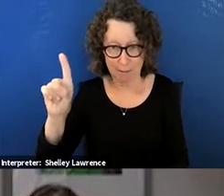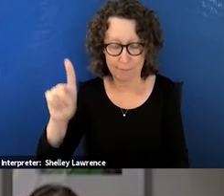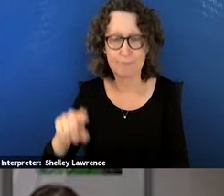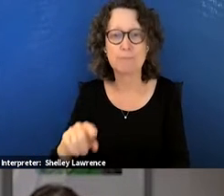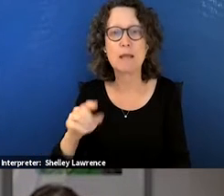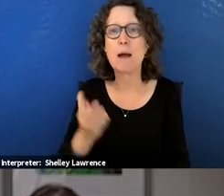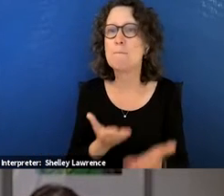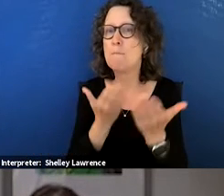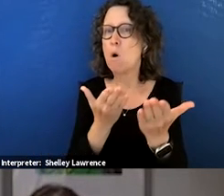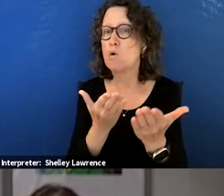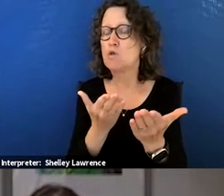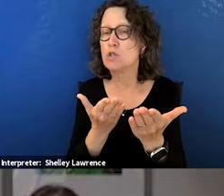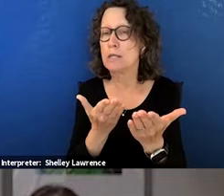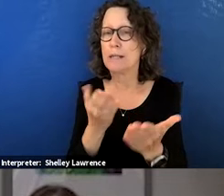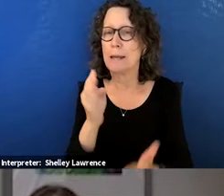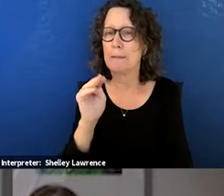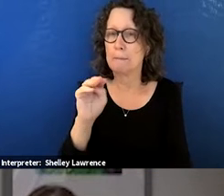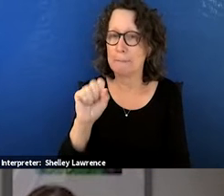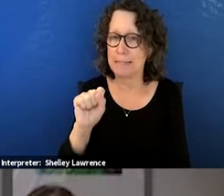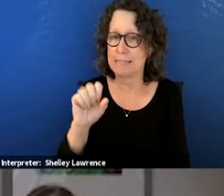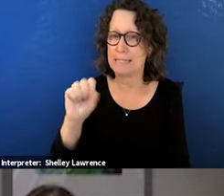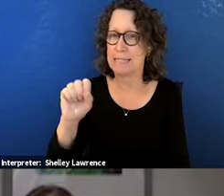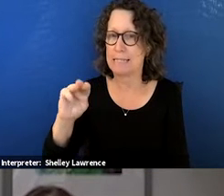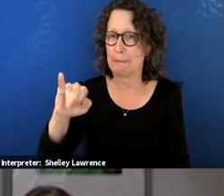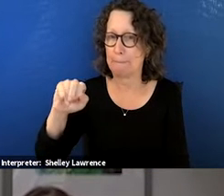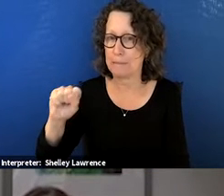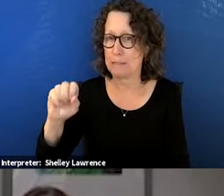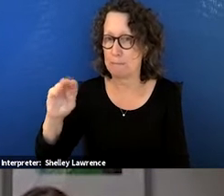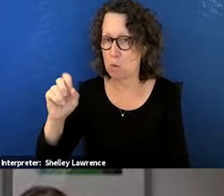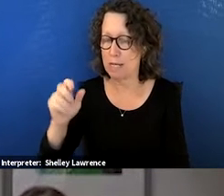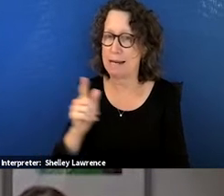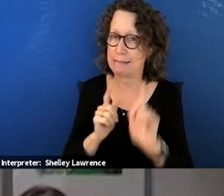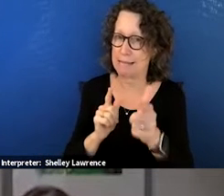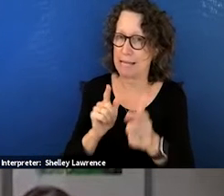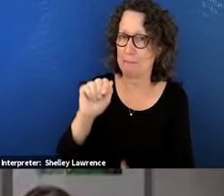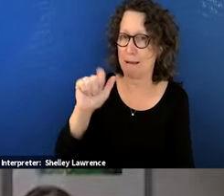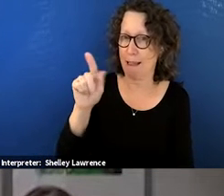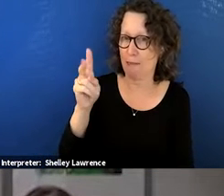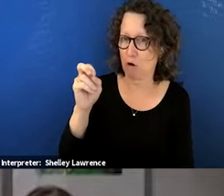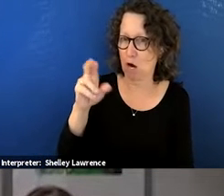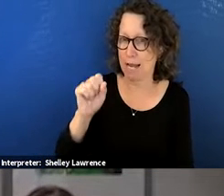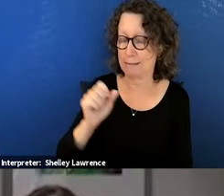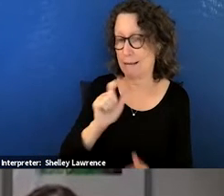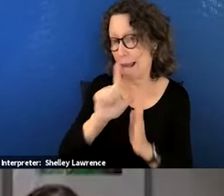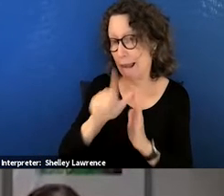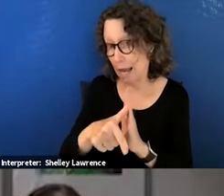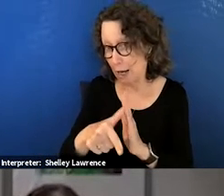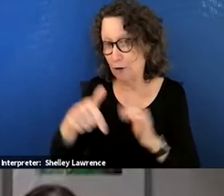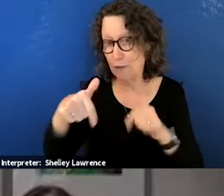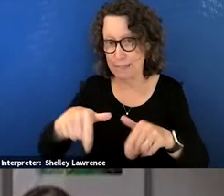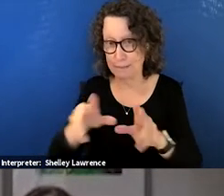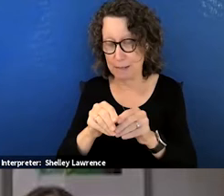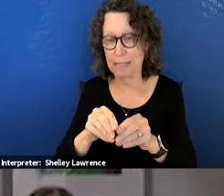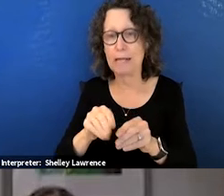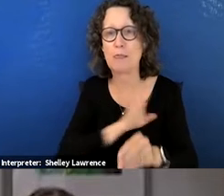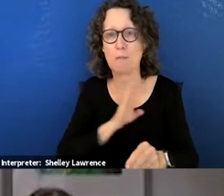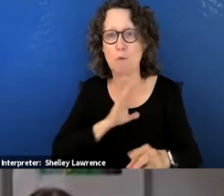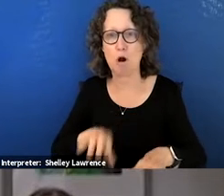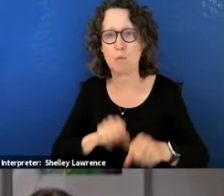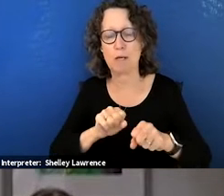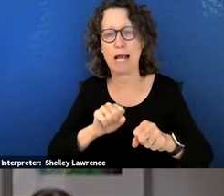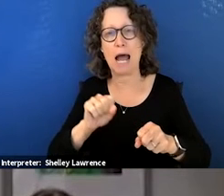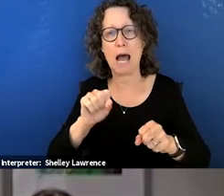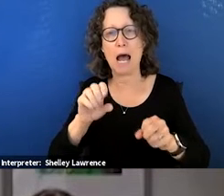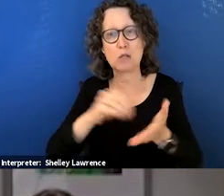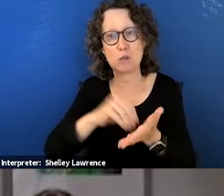20210210060391. La moción fue realizada por la señora Sims-Motson y secundada por la señora Álvarez. Más adelante en esa reunión, el Consejo también va a tomar